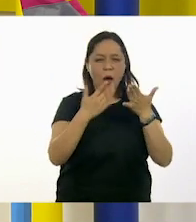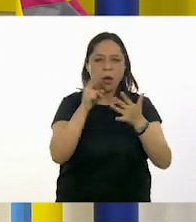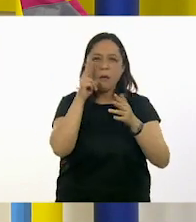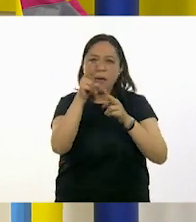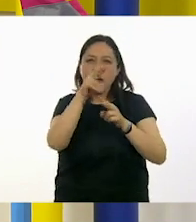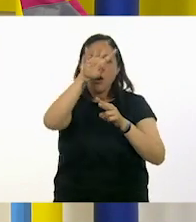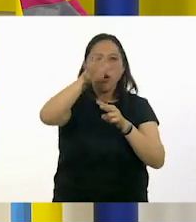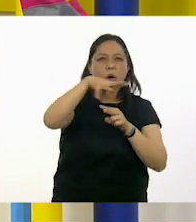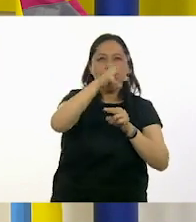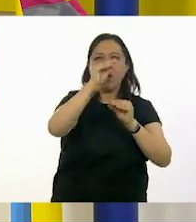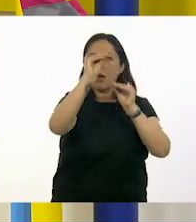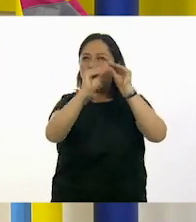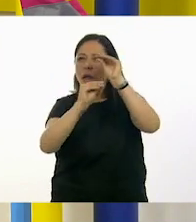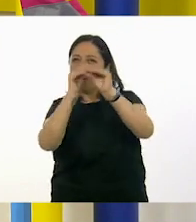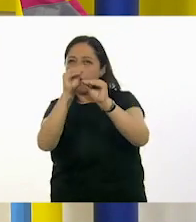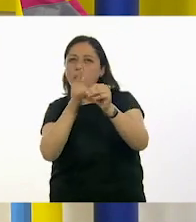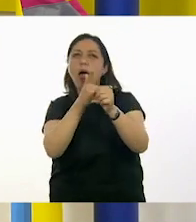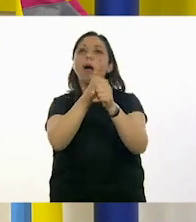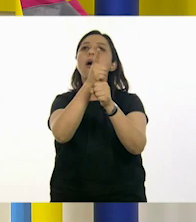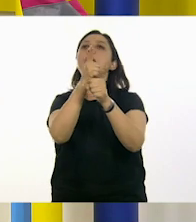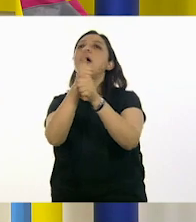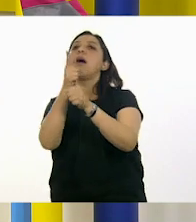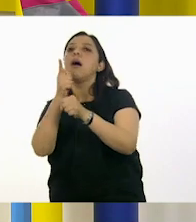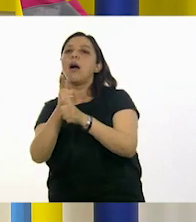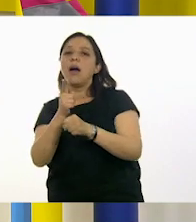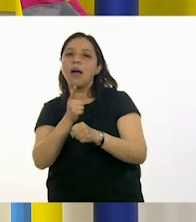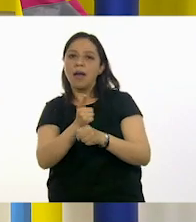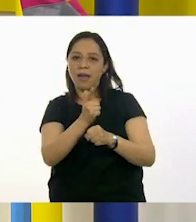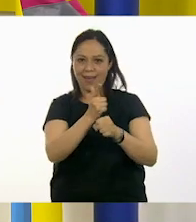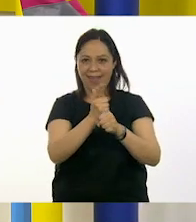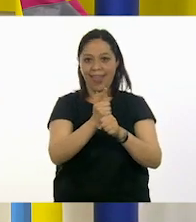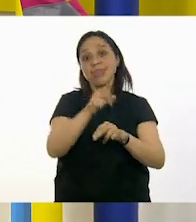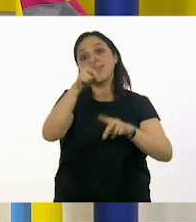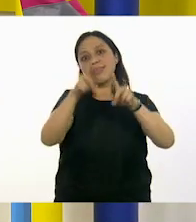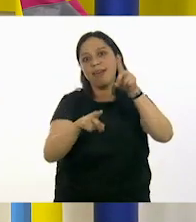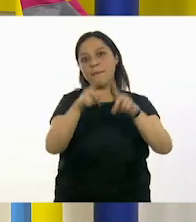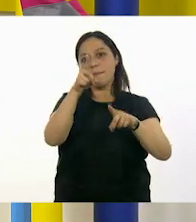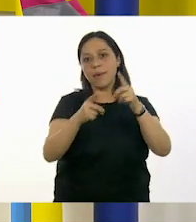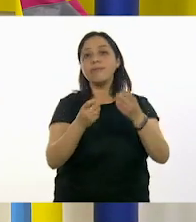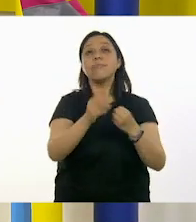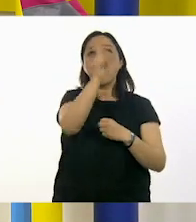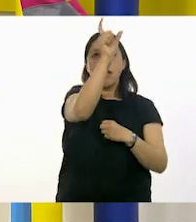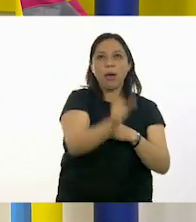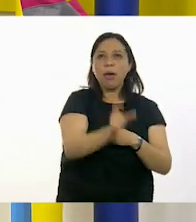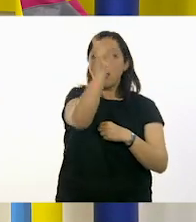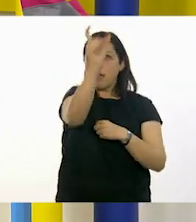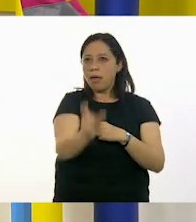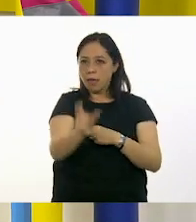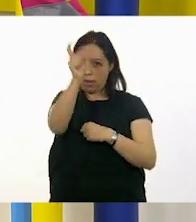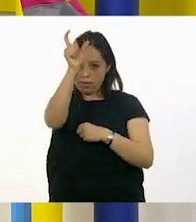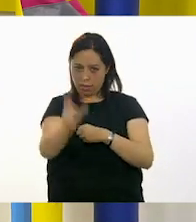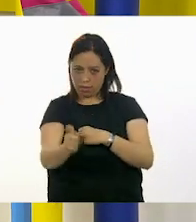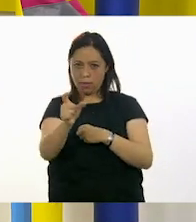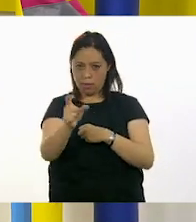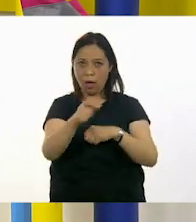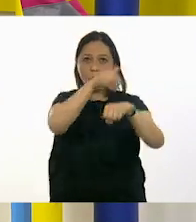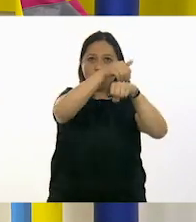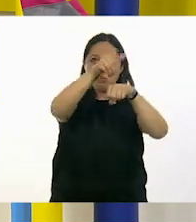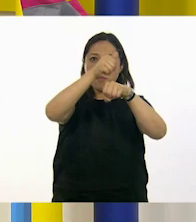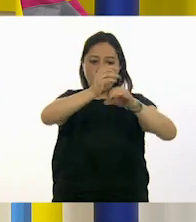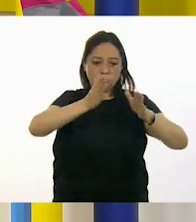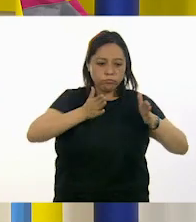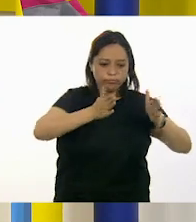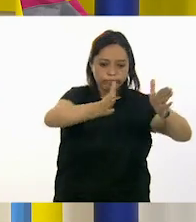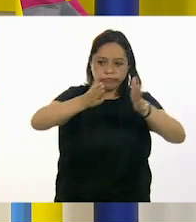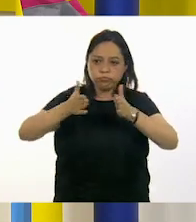observar justo las cantidades de aviones por cada pista, exacto, también por cada hora y los momentos en